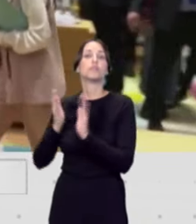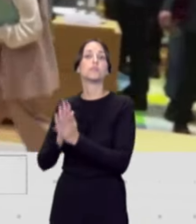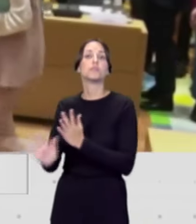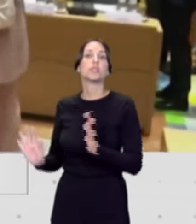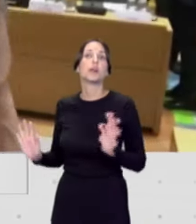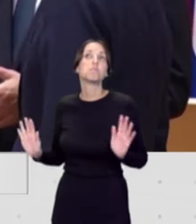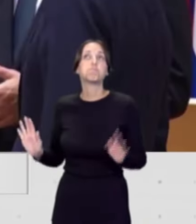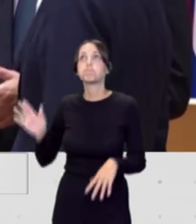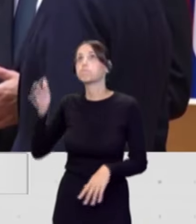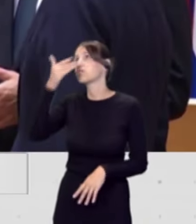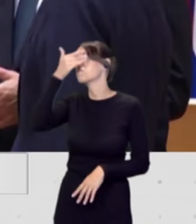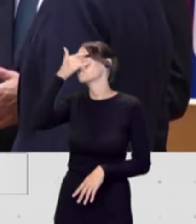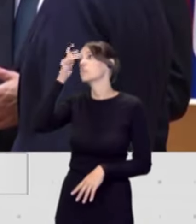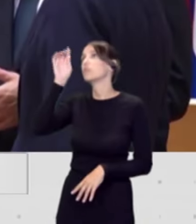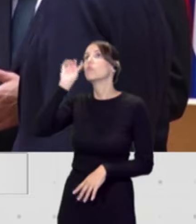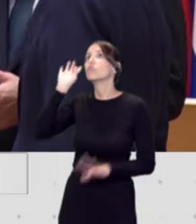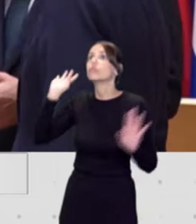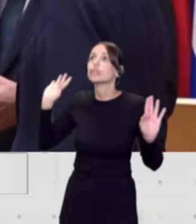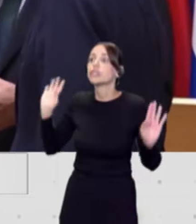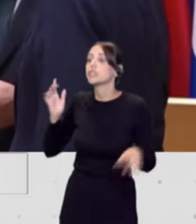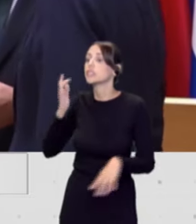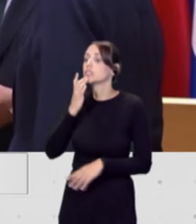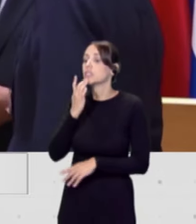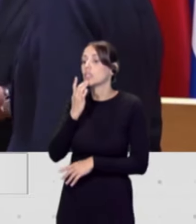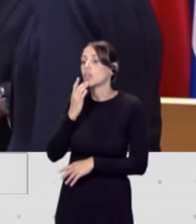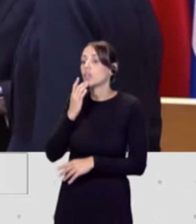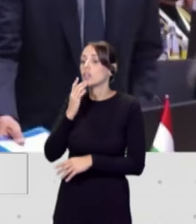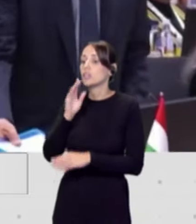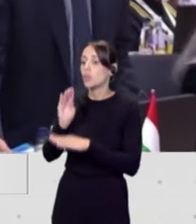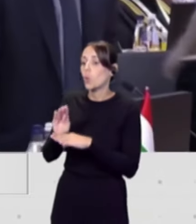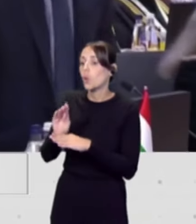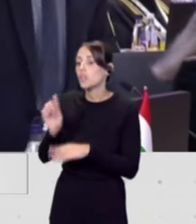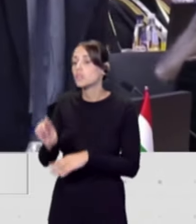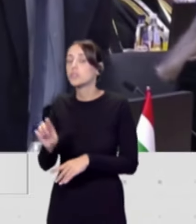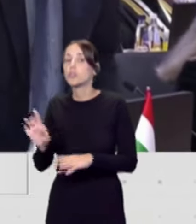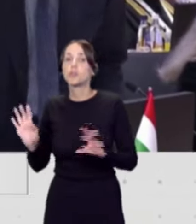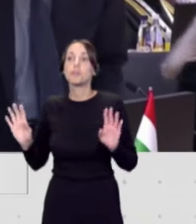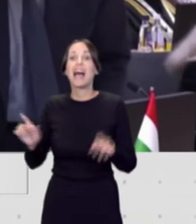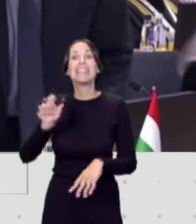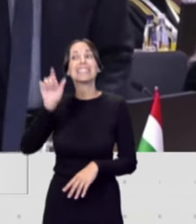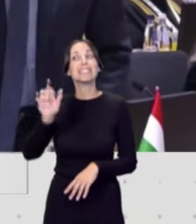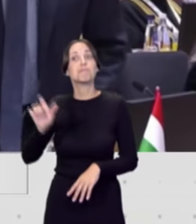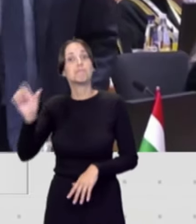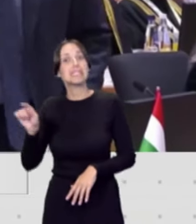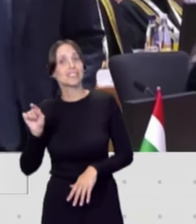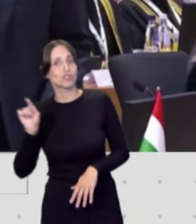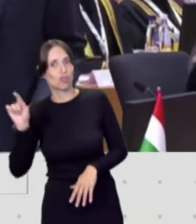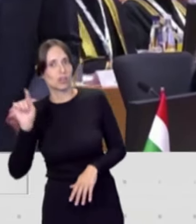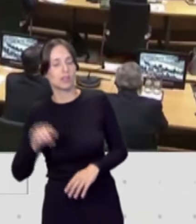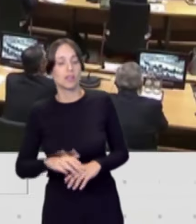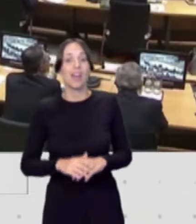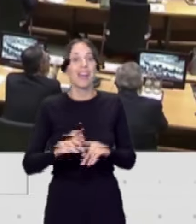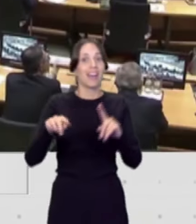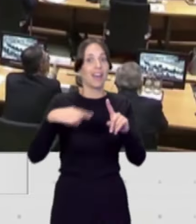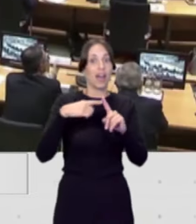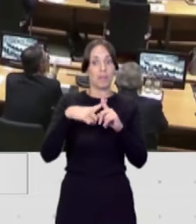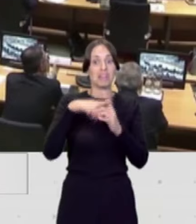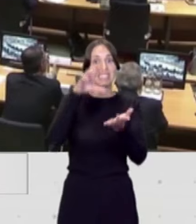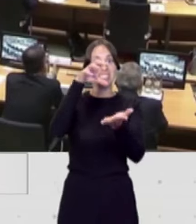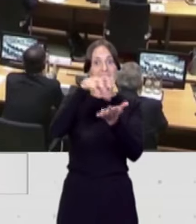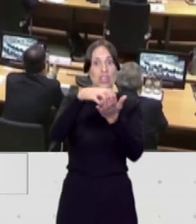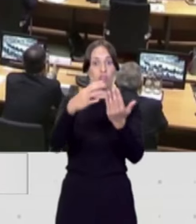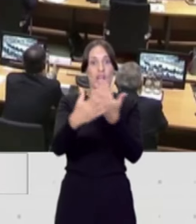realmente hay un trato favorable o un trato desfavorable a esas personas. Partimos de la base de que la, claro, situación de estas personas en esos centros en